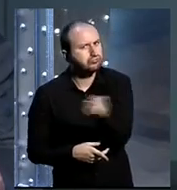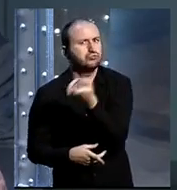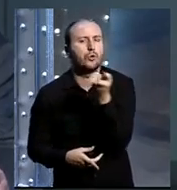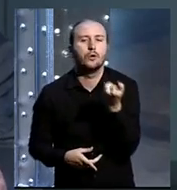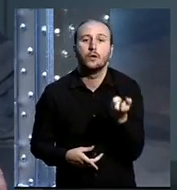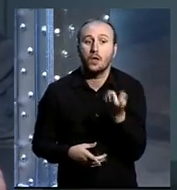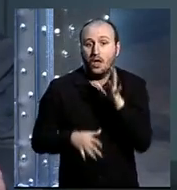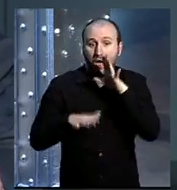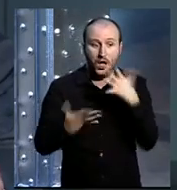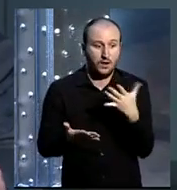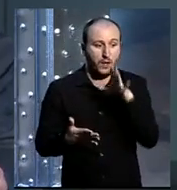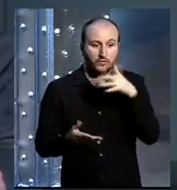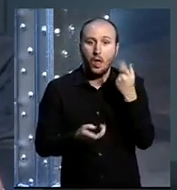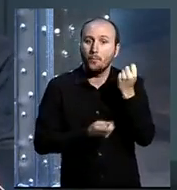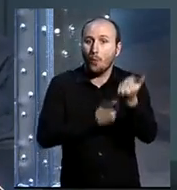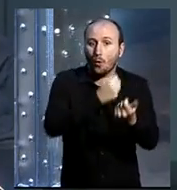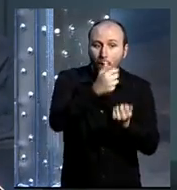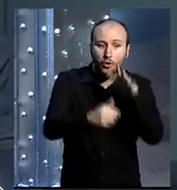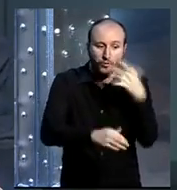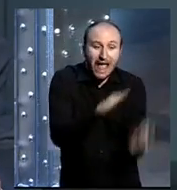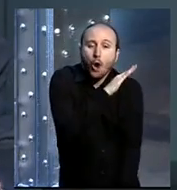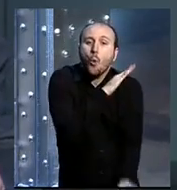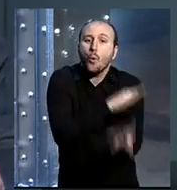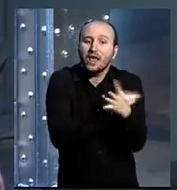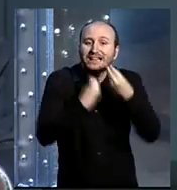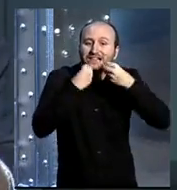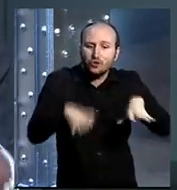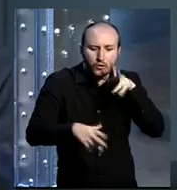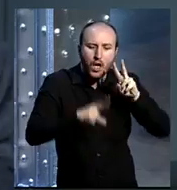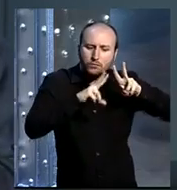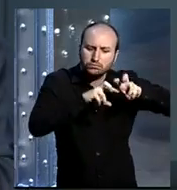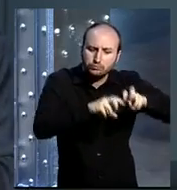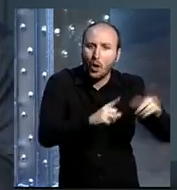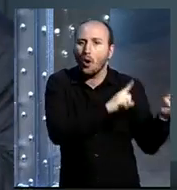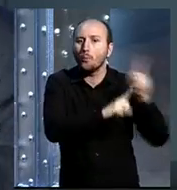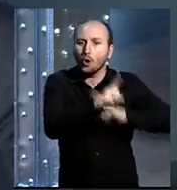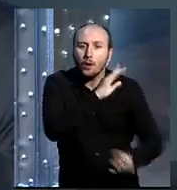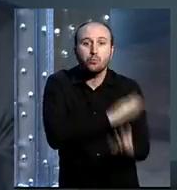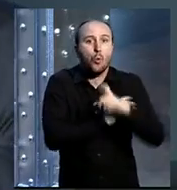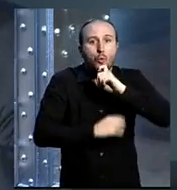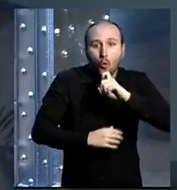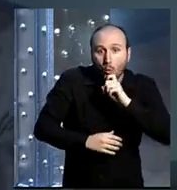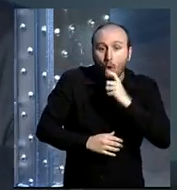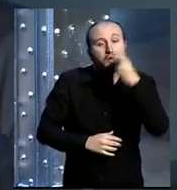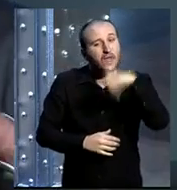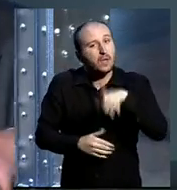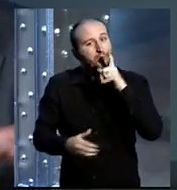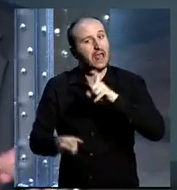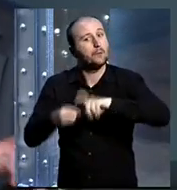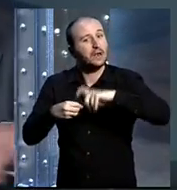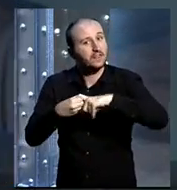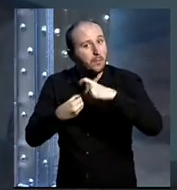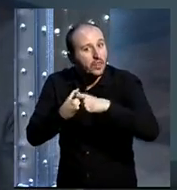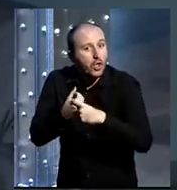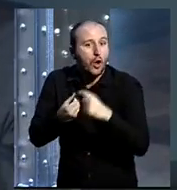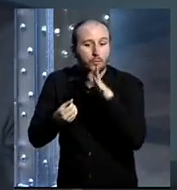ahora, como se hace allí, se va viendo un poco el origen histórico, cómo va surgiendo el problema, y sobre todo la participación o la tutela por parte